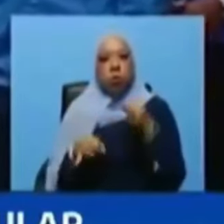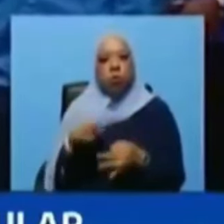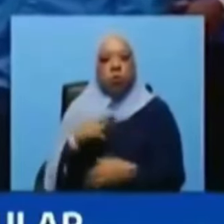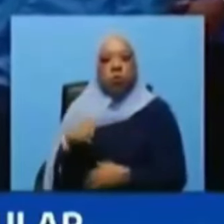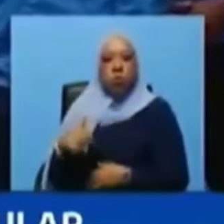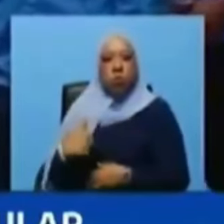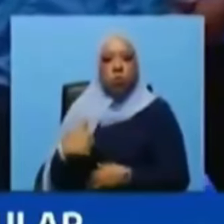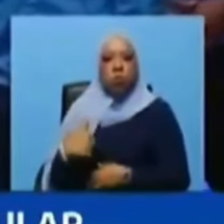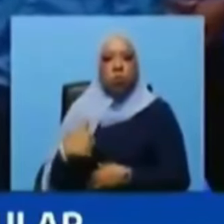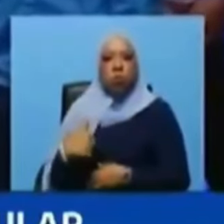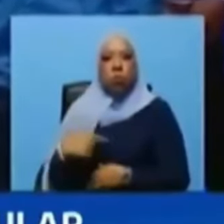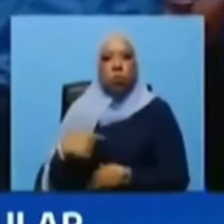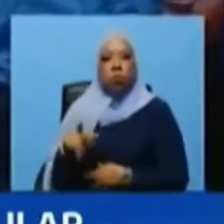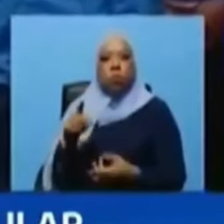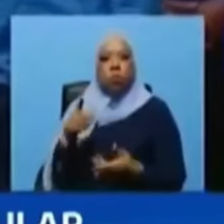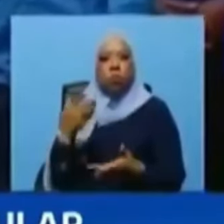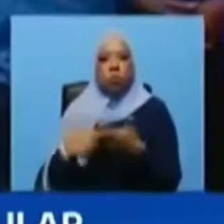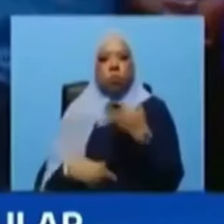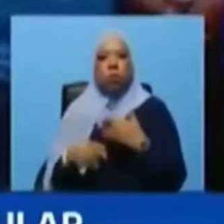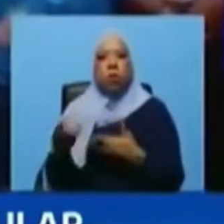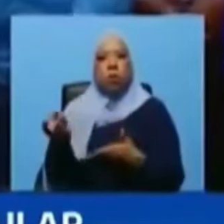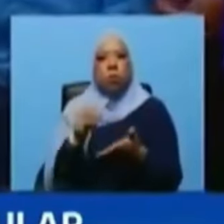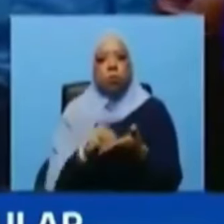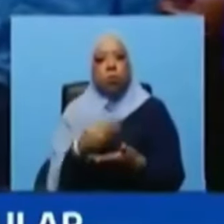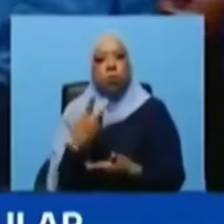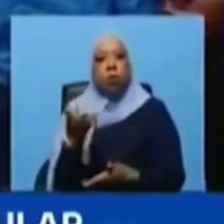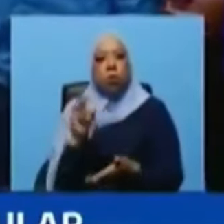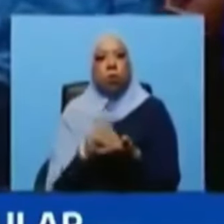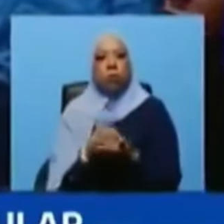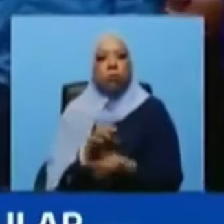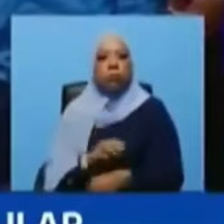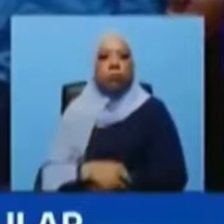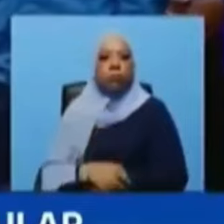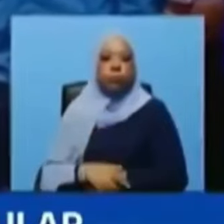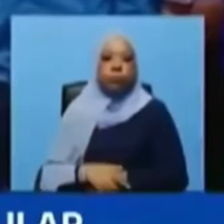¿Y si me cita la tercera vez y no voy?